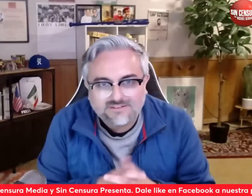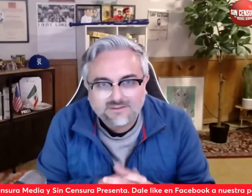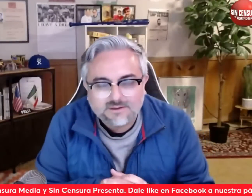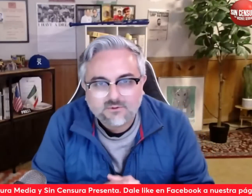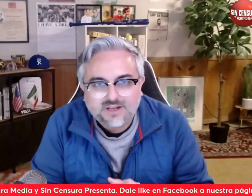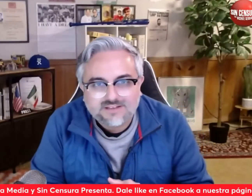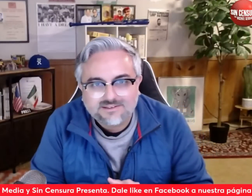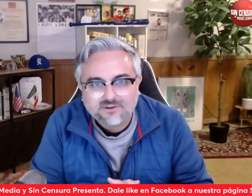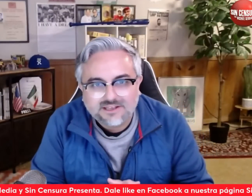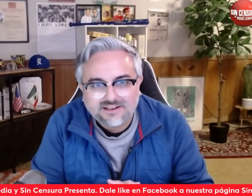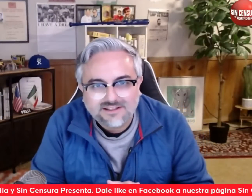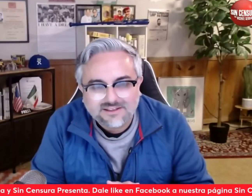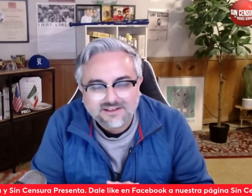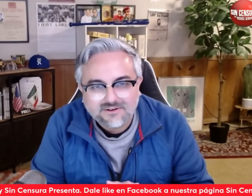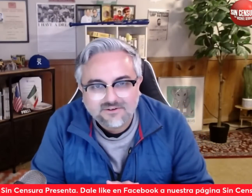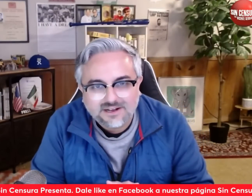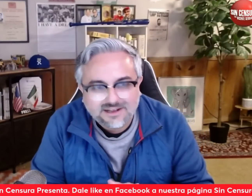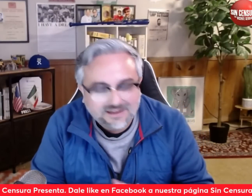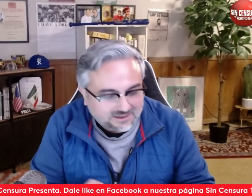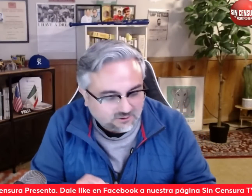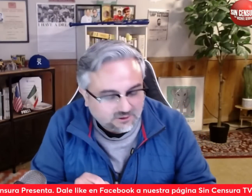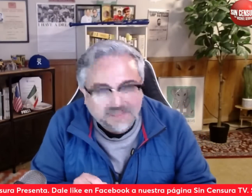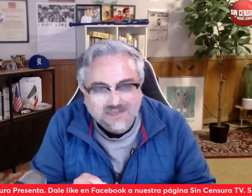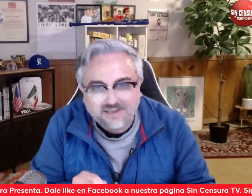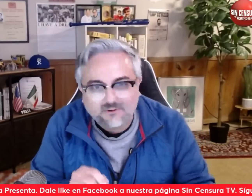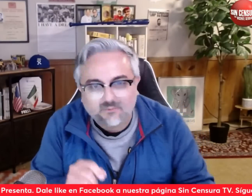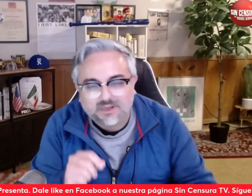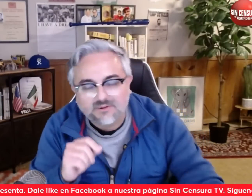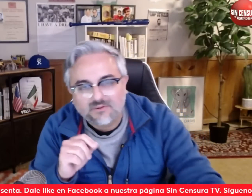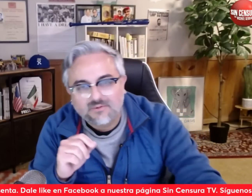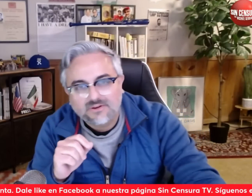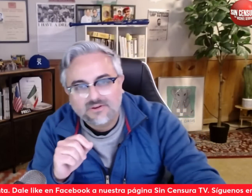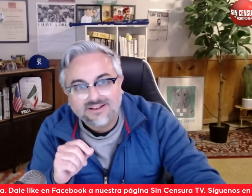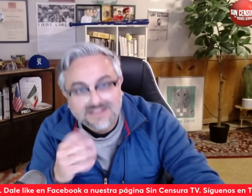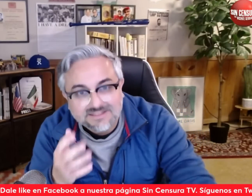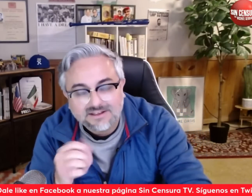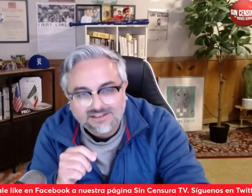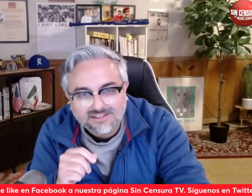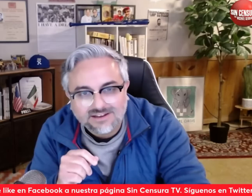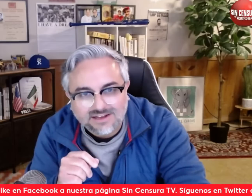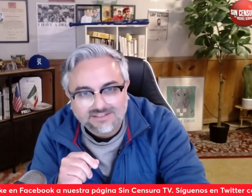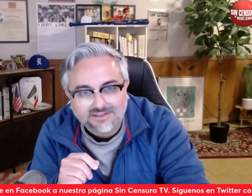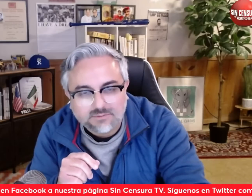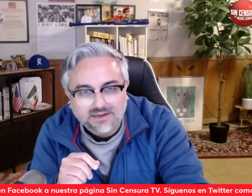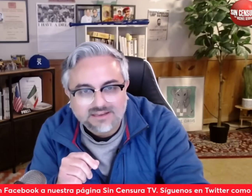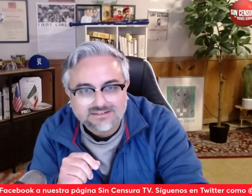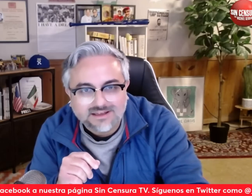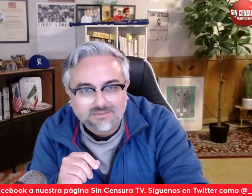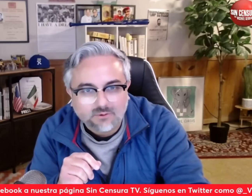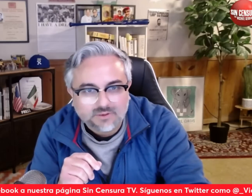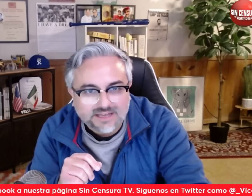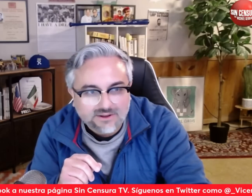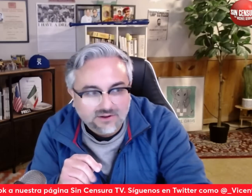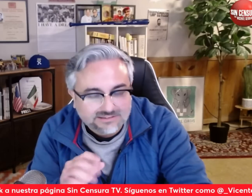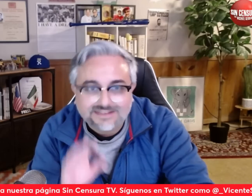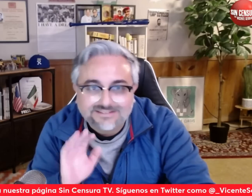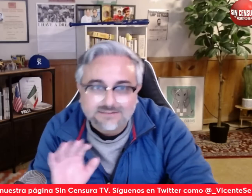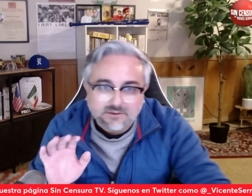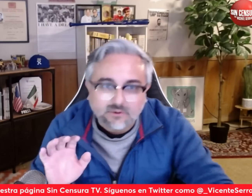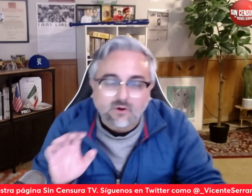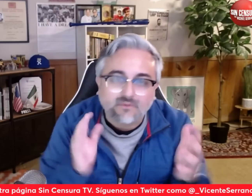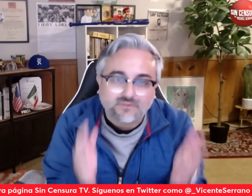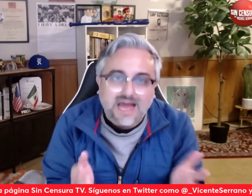come frutas y verduras, es lo que le dijeron a Jorge Romero, el líder del cártel panista inmobiliario,